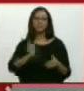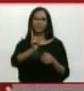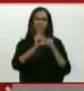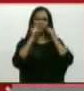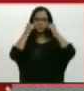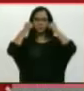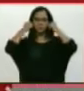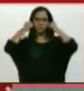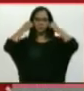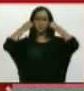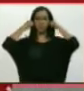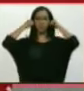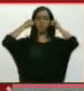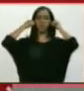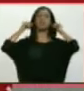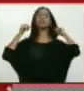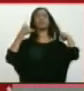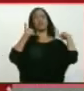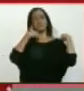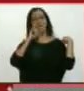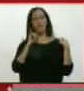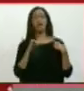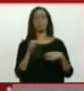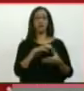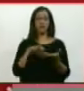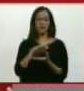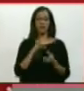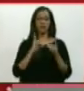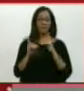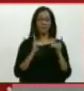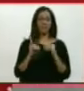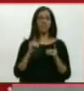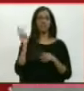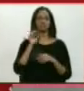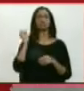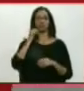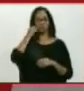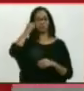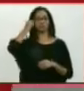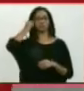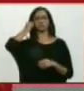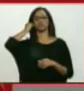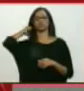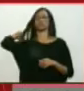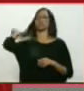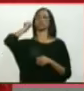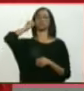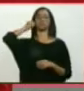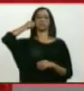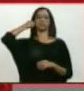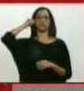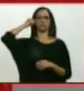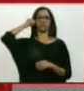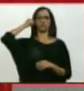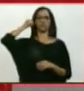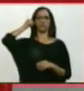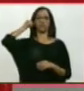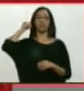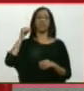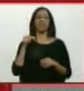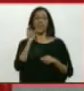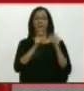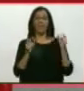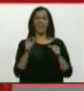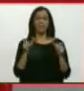hay problemas con la dieta del venezolano. Sí hay problemas con la dieta del venezolano. Pero aquí la gente no se está muriendo de hambre gracias a